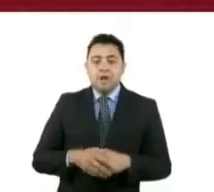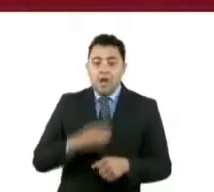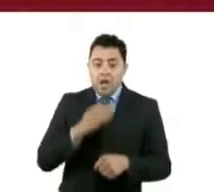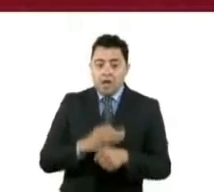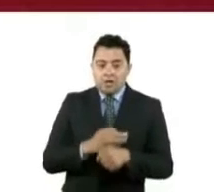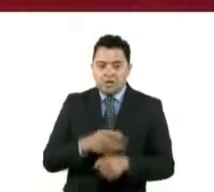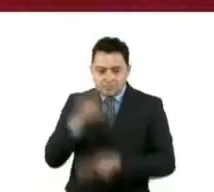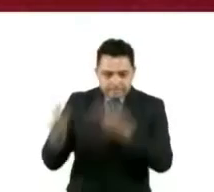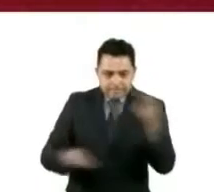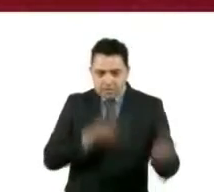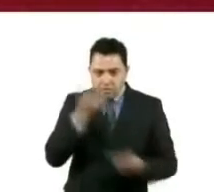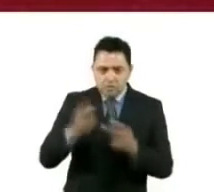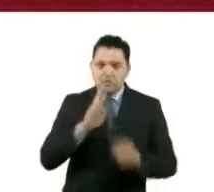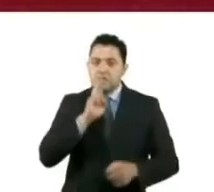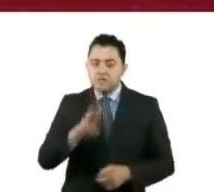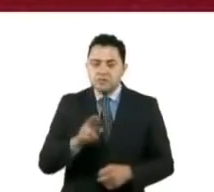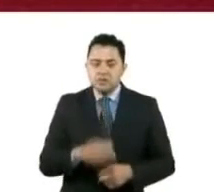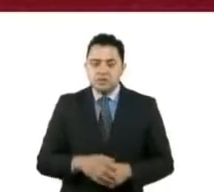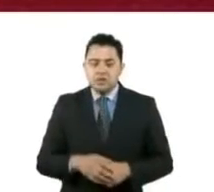Del Heraldo.